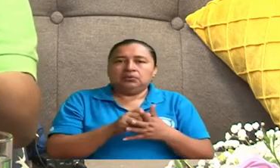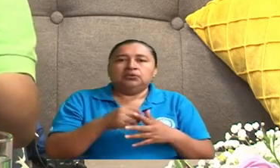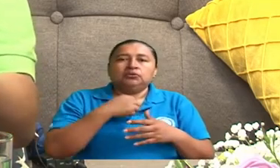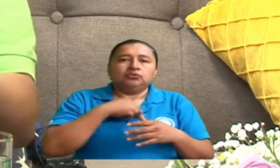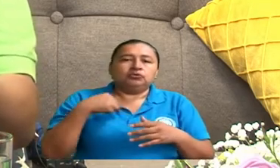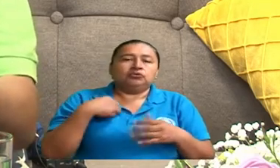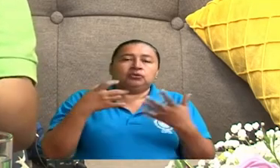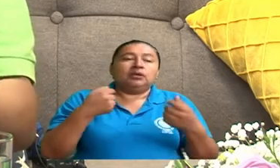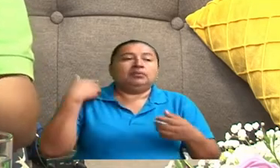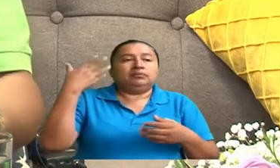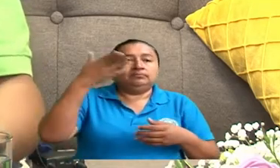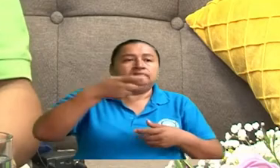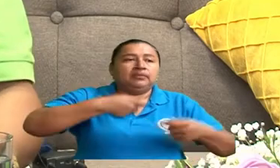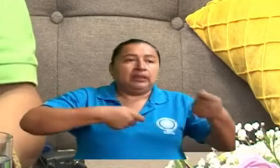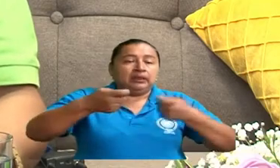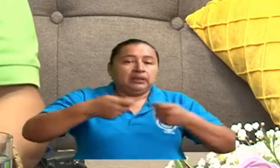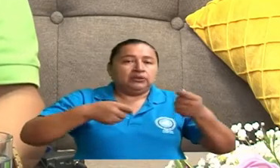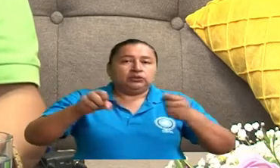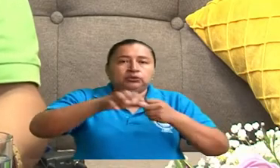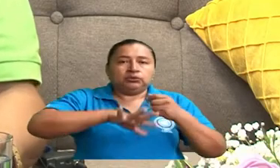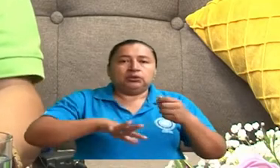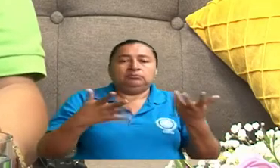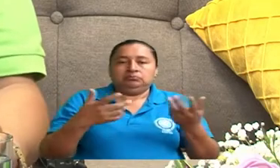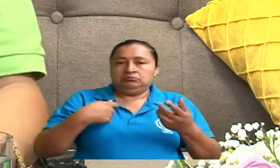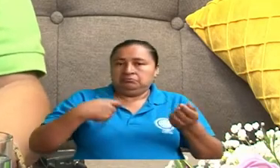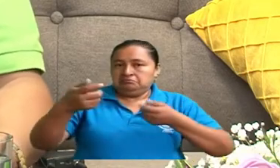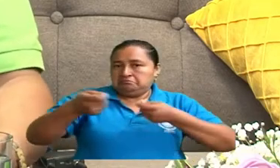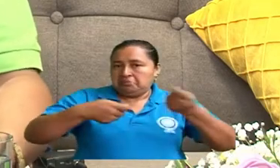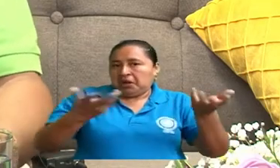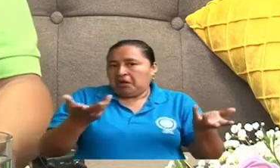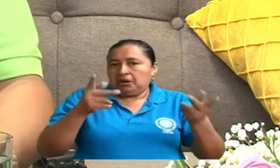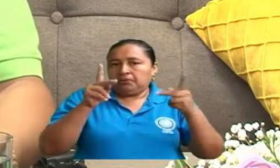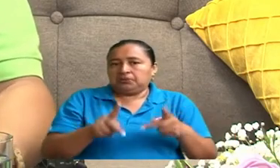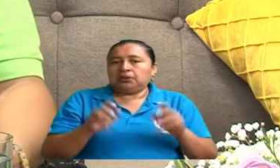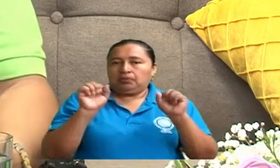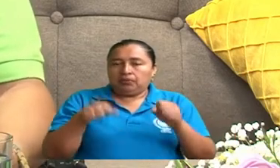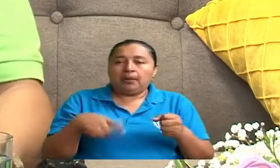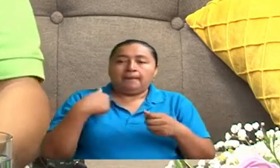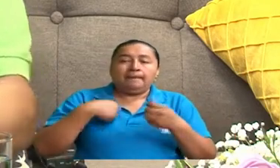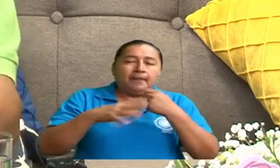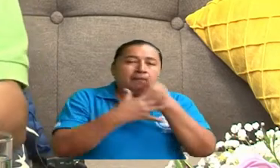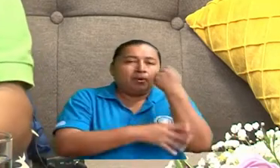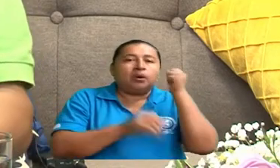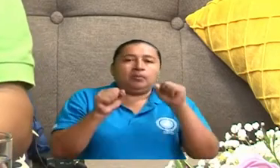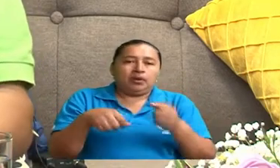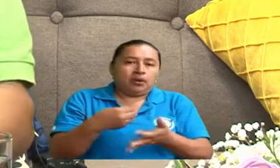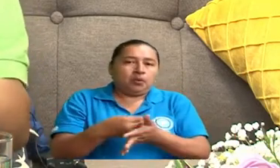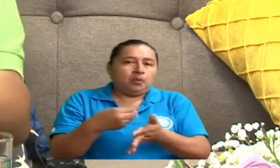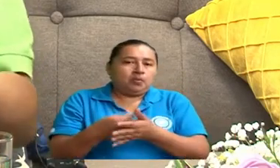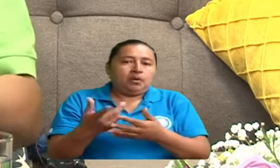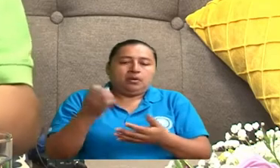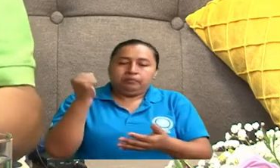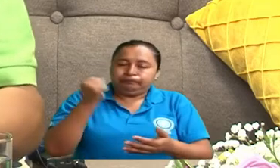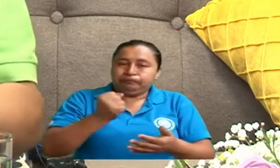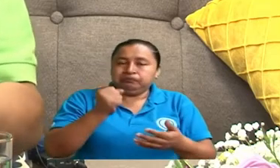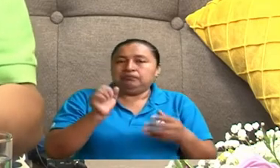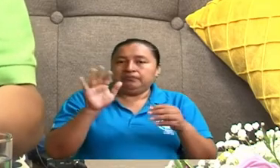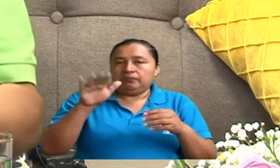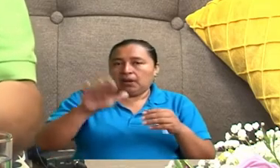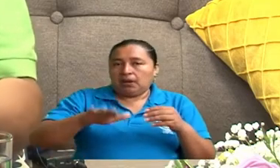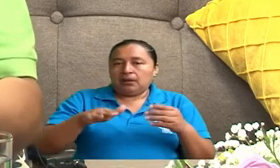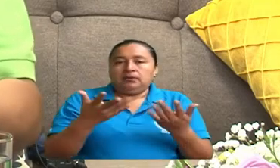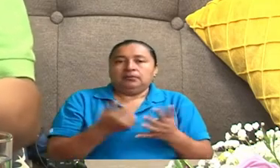llegar a un mercado social. Okay. A un mercado donde nuestra población más pobre puede obtener una bomba a mejor precio.